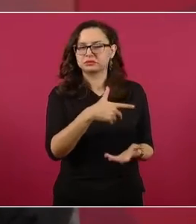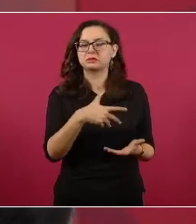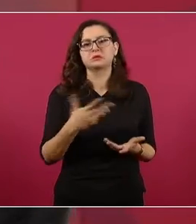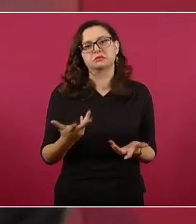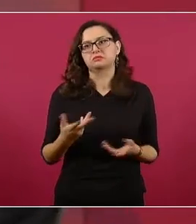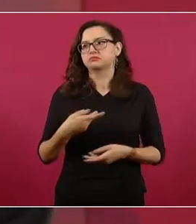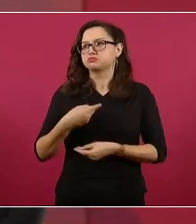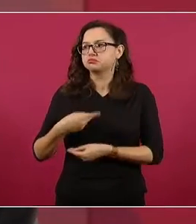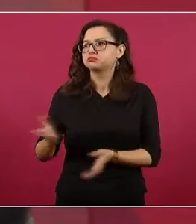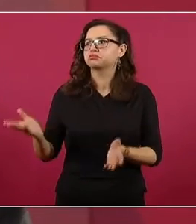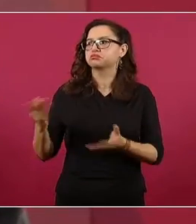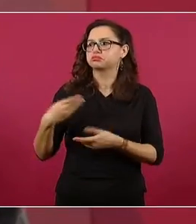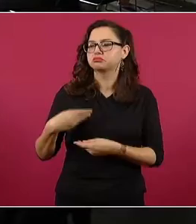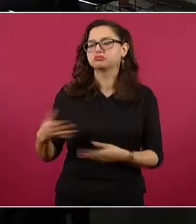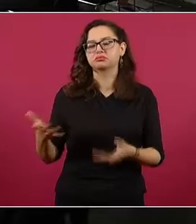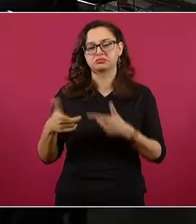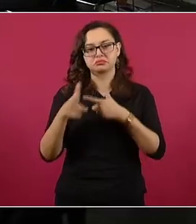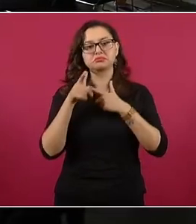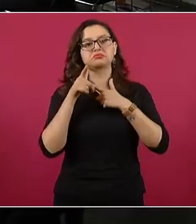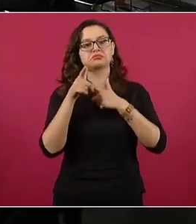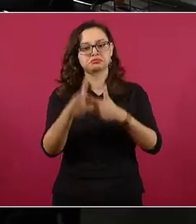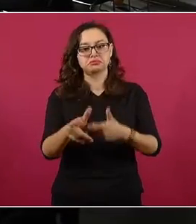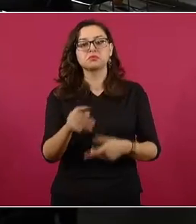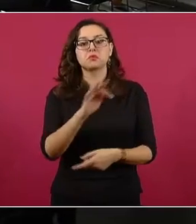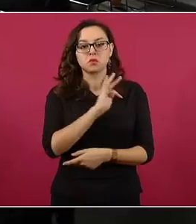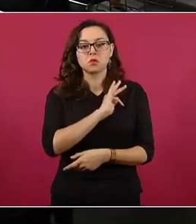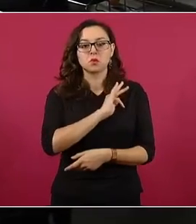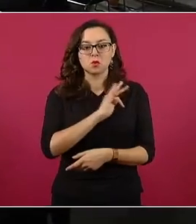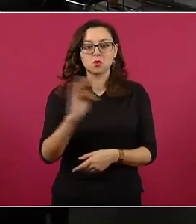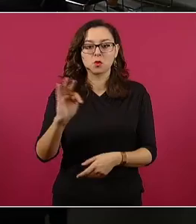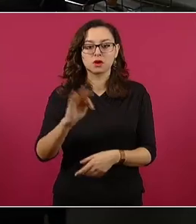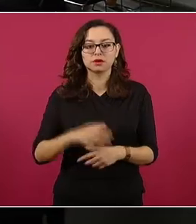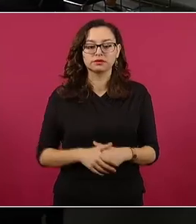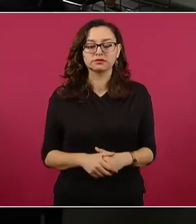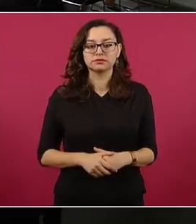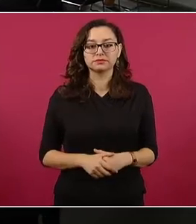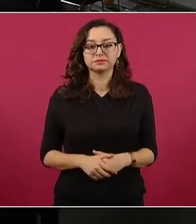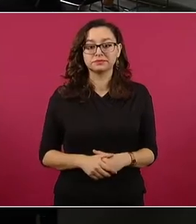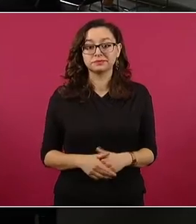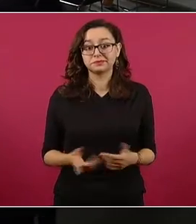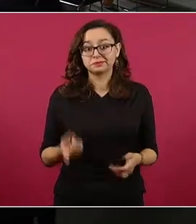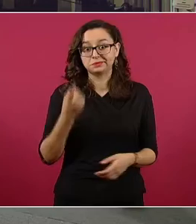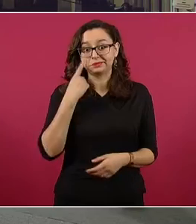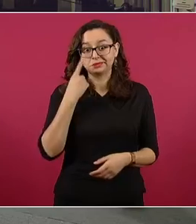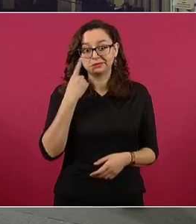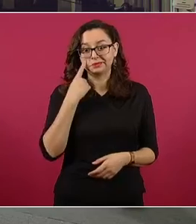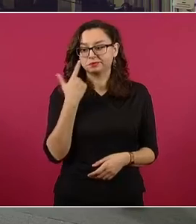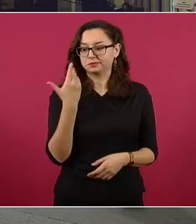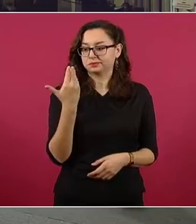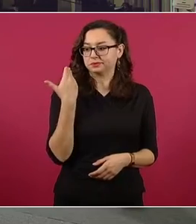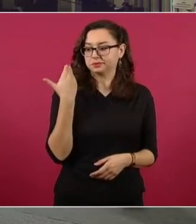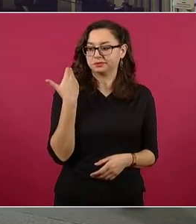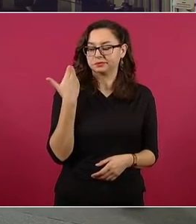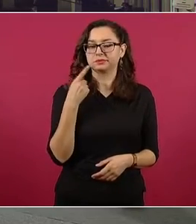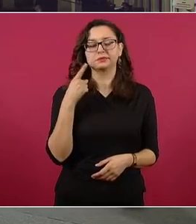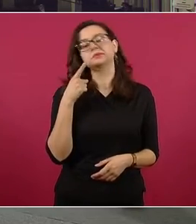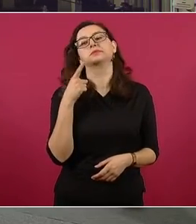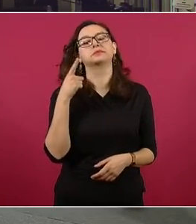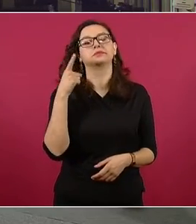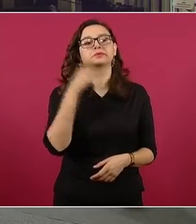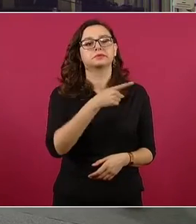Ahora me comentaban que en Manzanillo hay